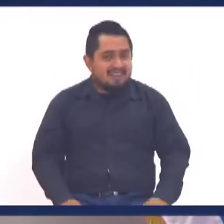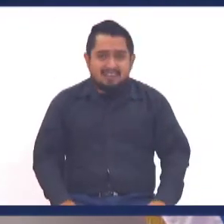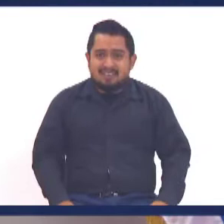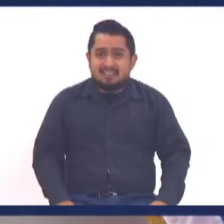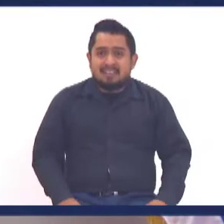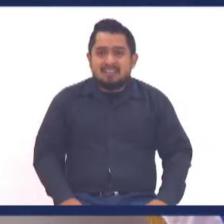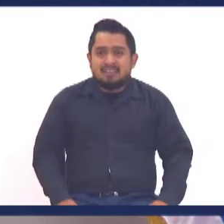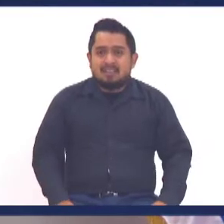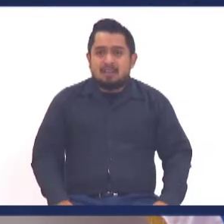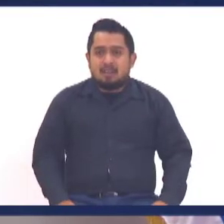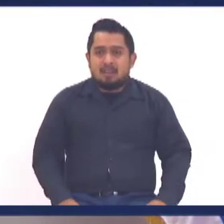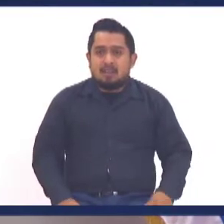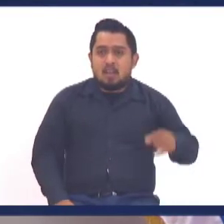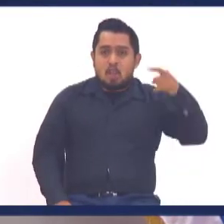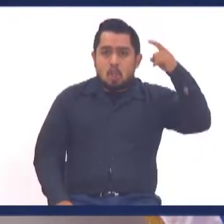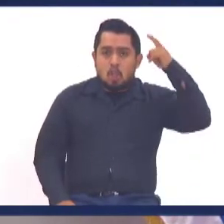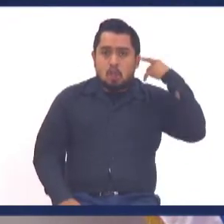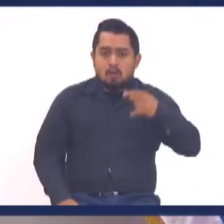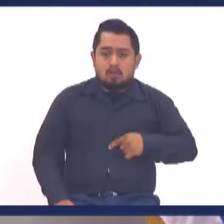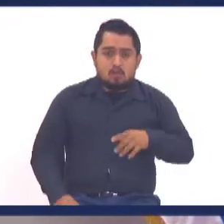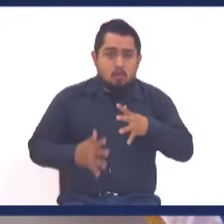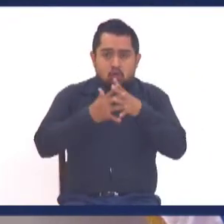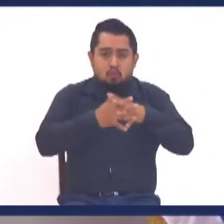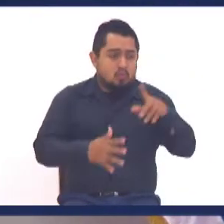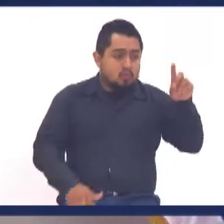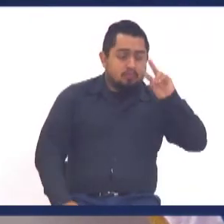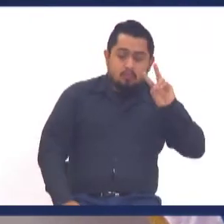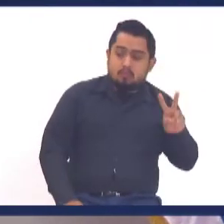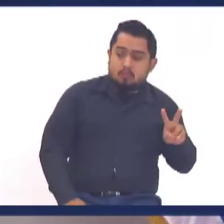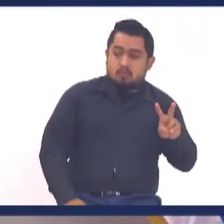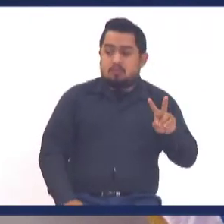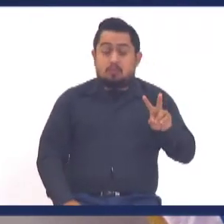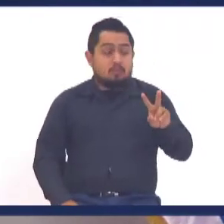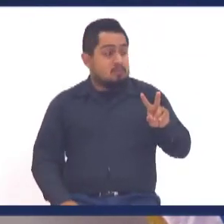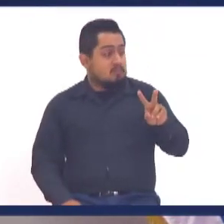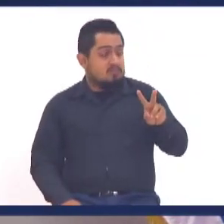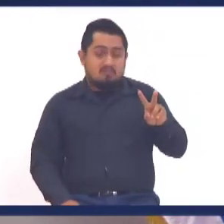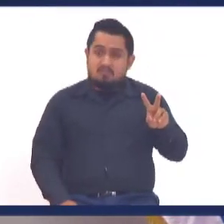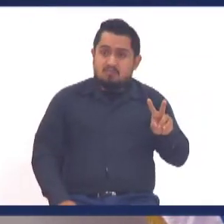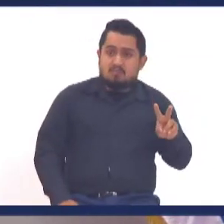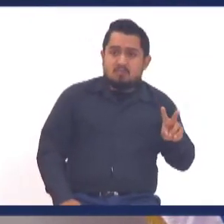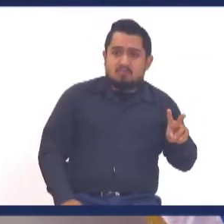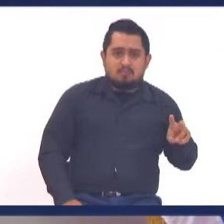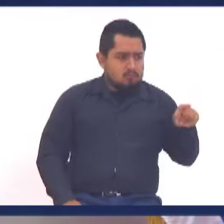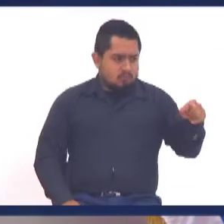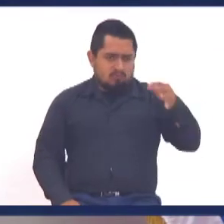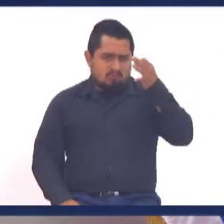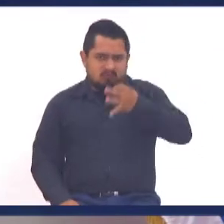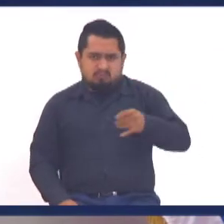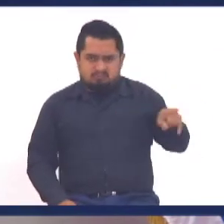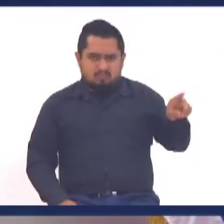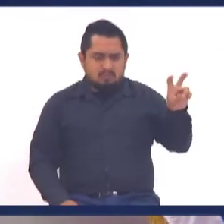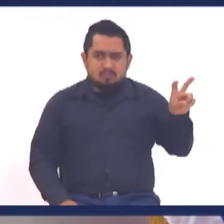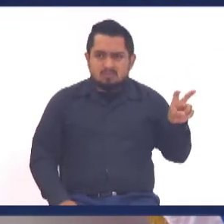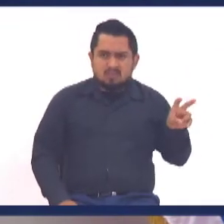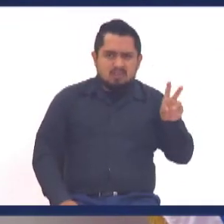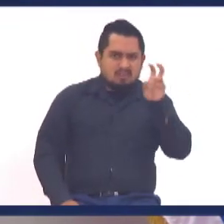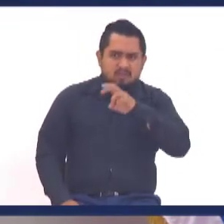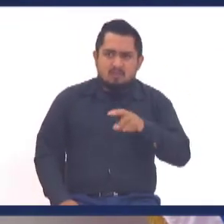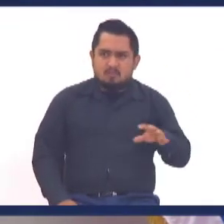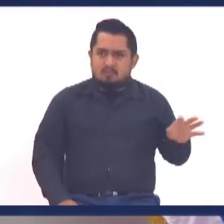y lo griego así como son de frío y usted sabe que ellos no tienen amigos vea ellos tienen aliados ellos son fríos gringos fríos